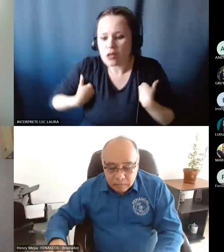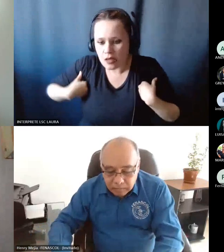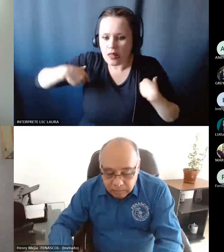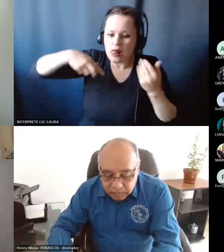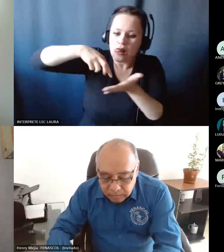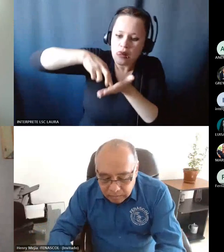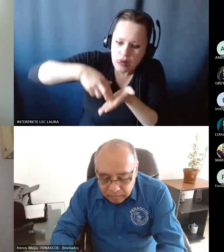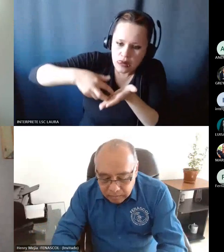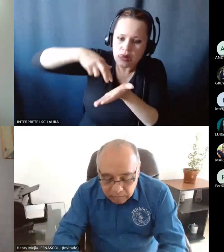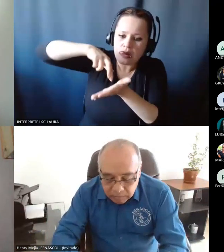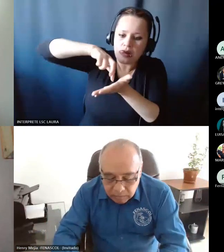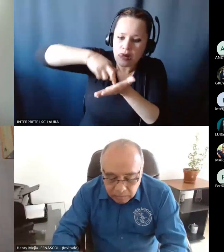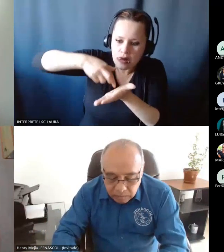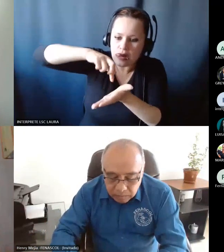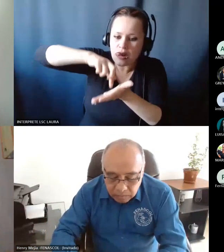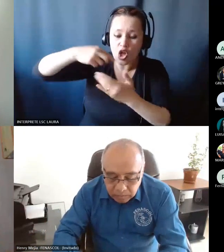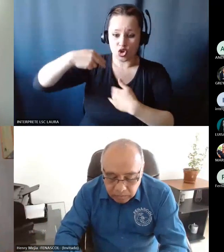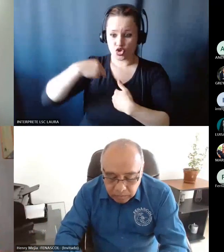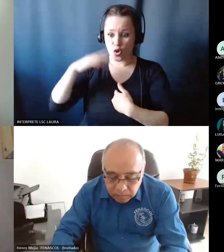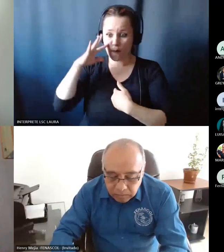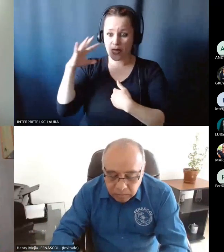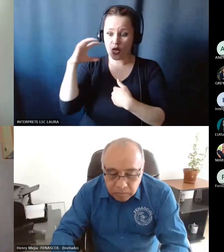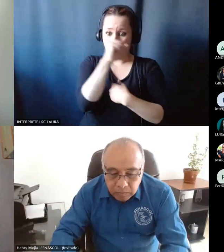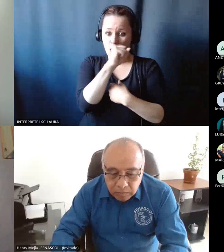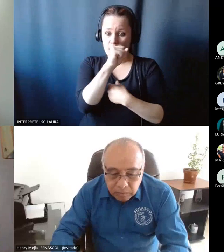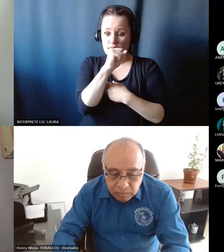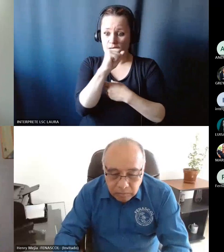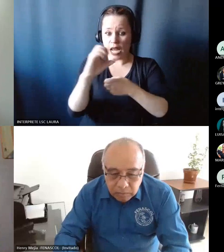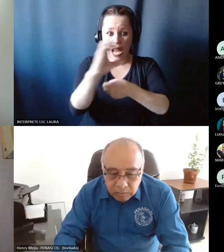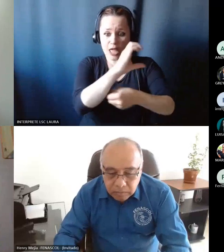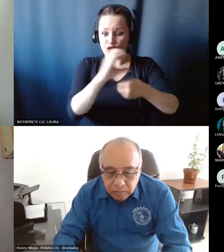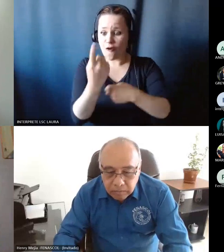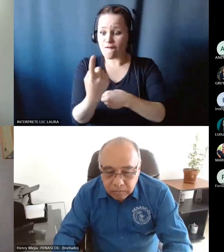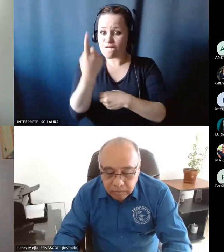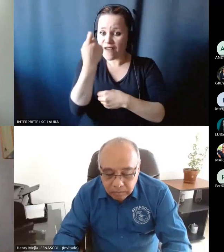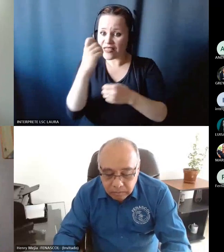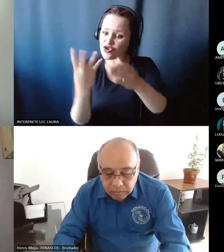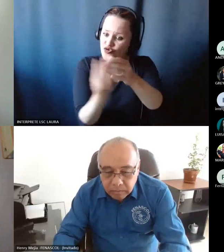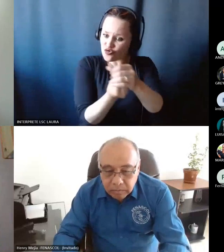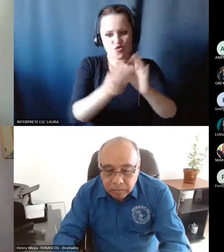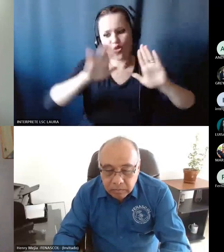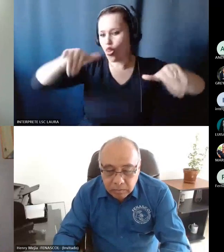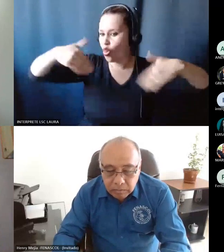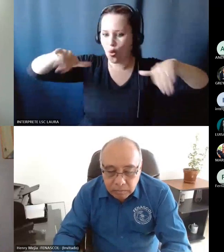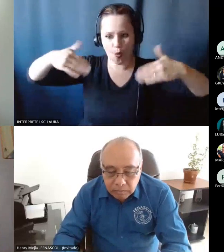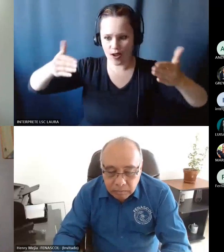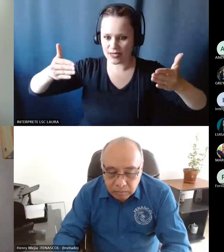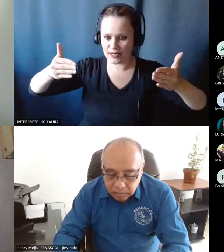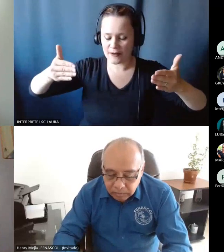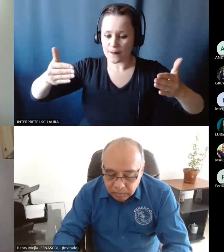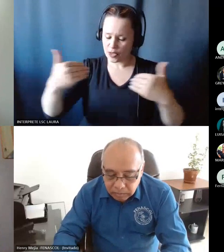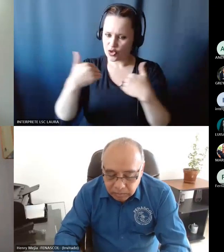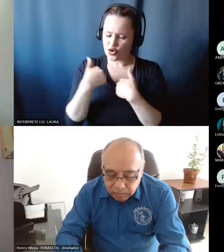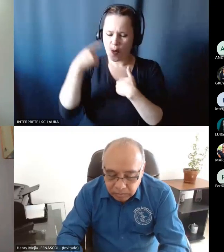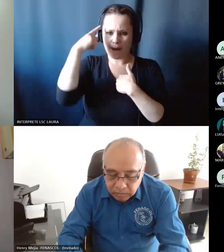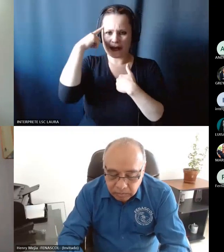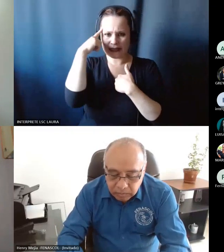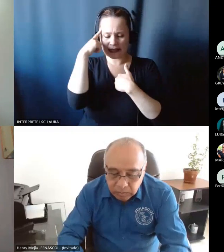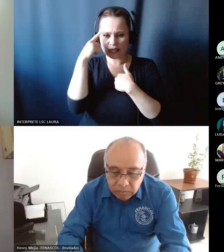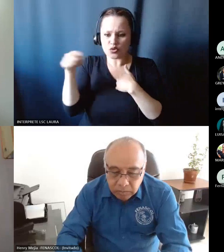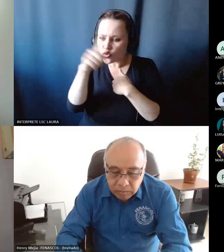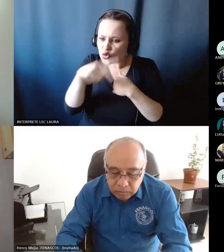fracturado me di cuenta de que la ciudad no era inclusiva la invitación es que nosotros como